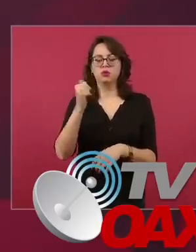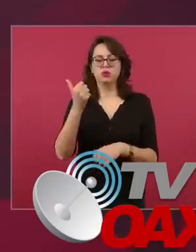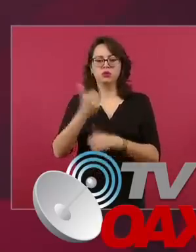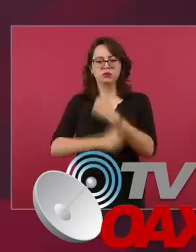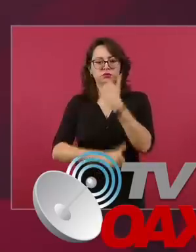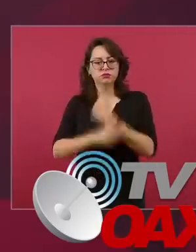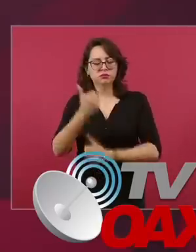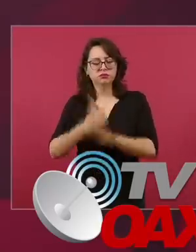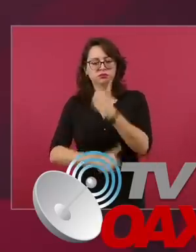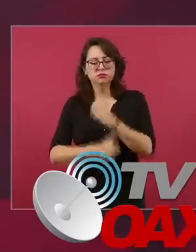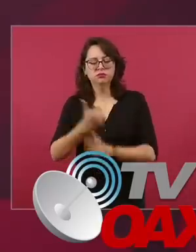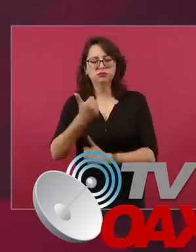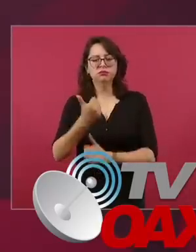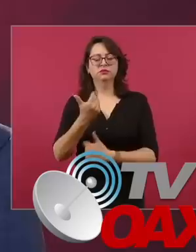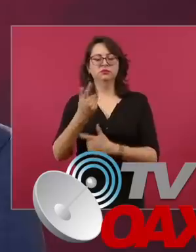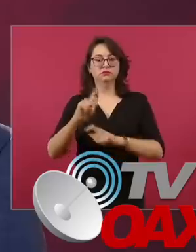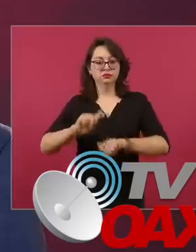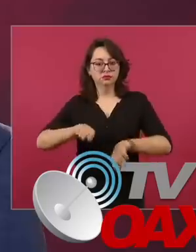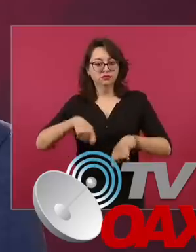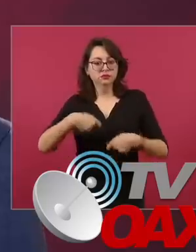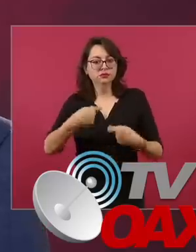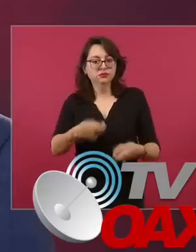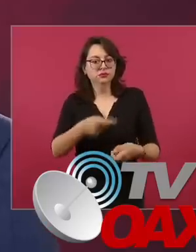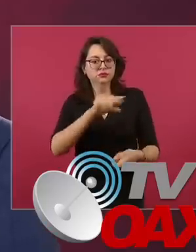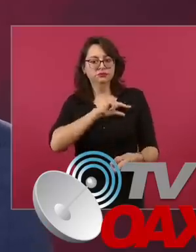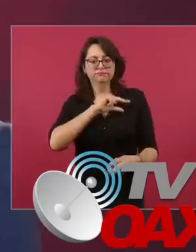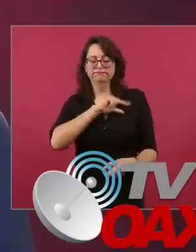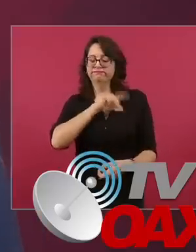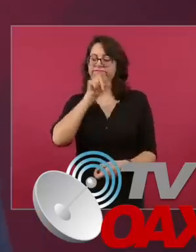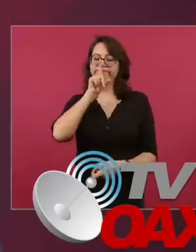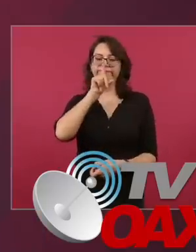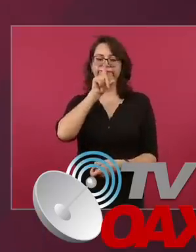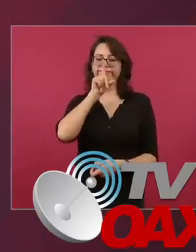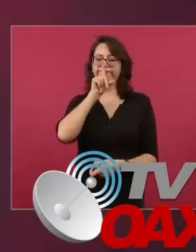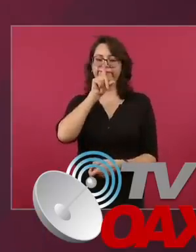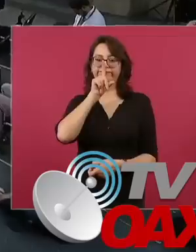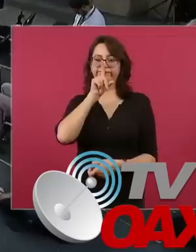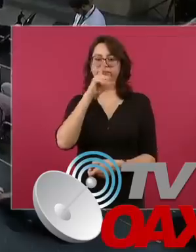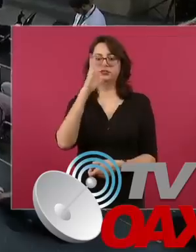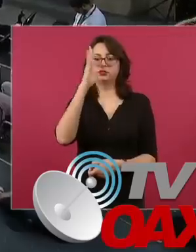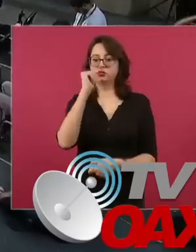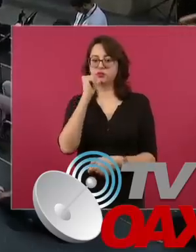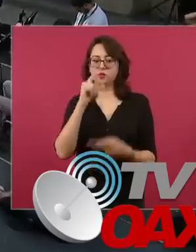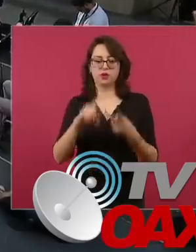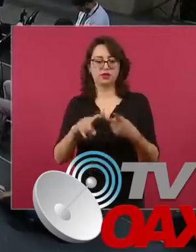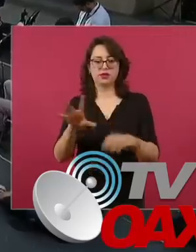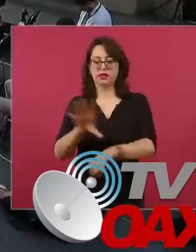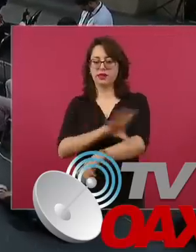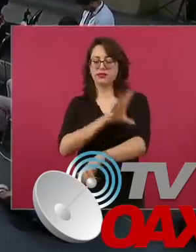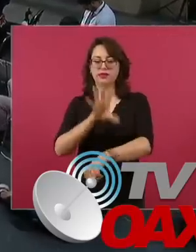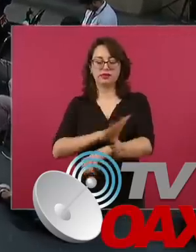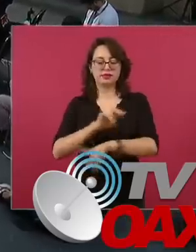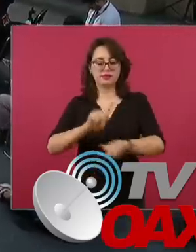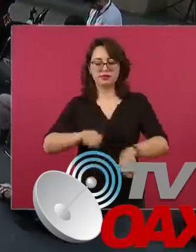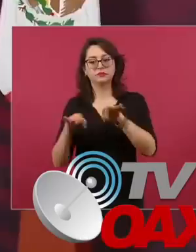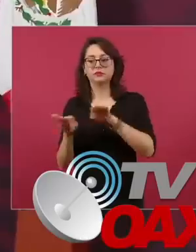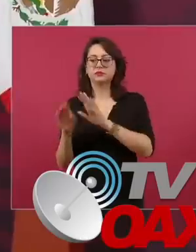licitar nada que signifique privatizar el petróleo, la industria eléctrica. Ya está